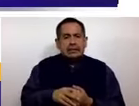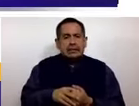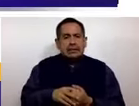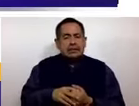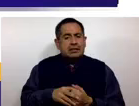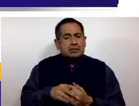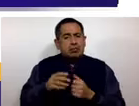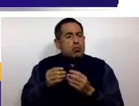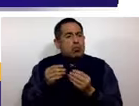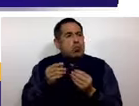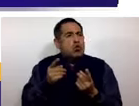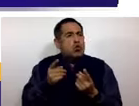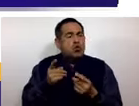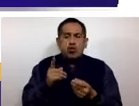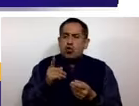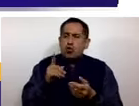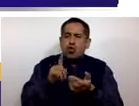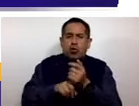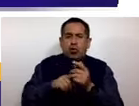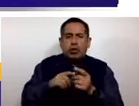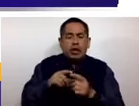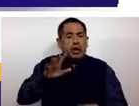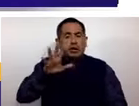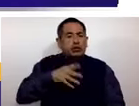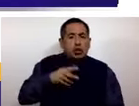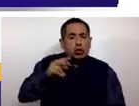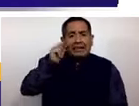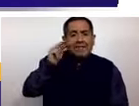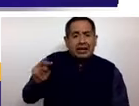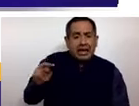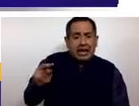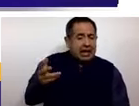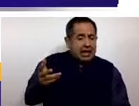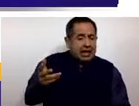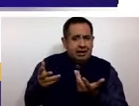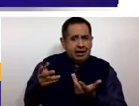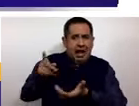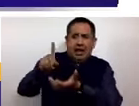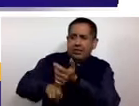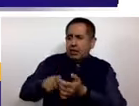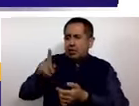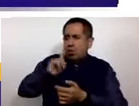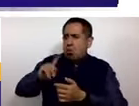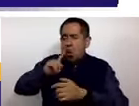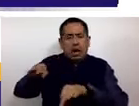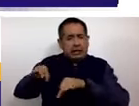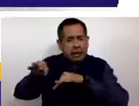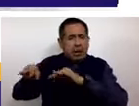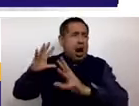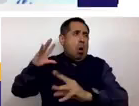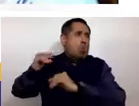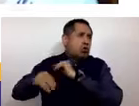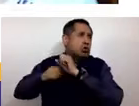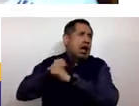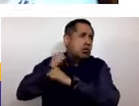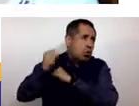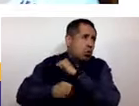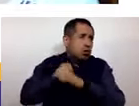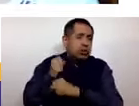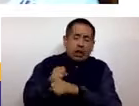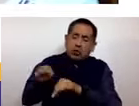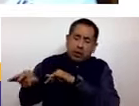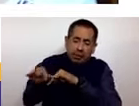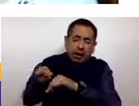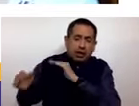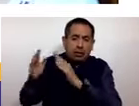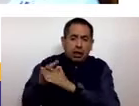fuerte de, pues, esta invisibilización que se ha venido dando durante tantos siglos. Entonces creo que es una